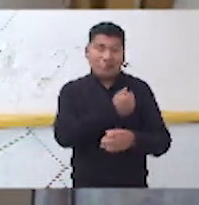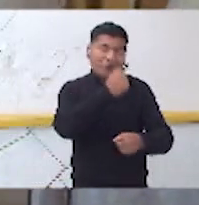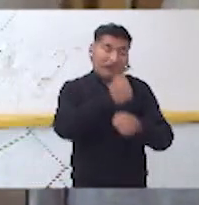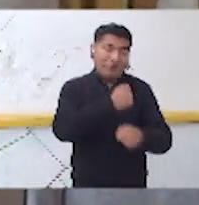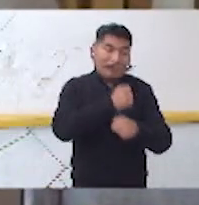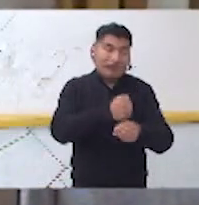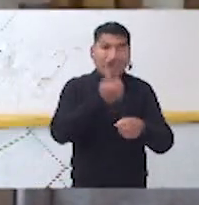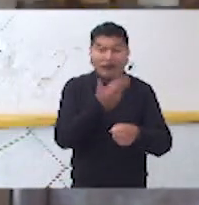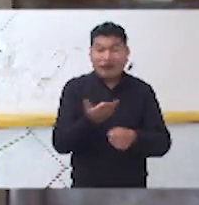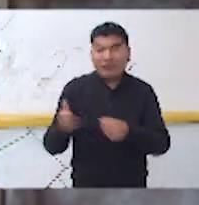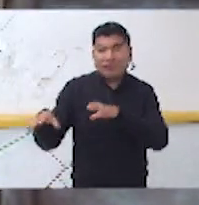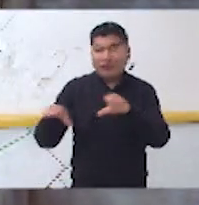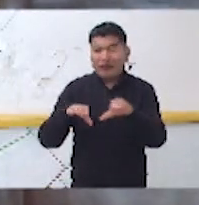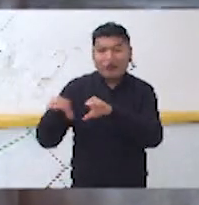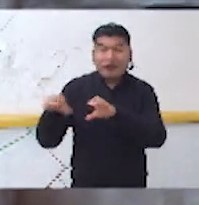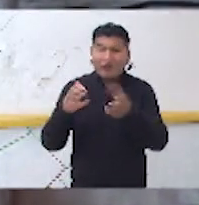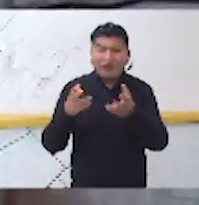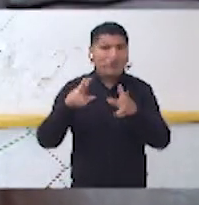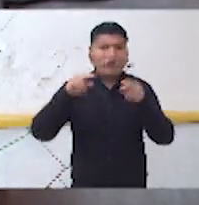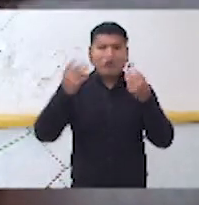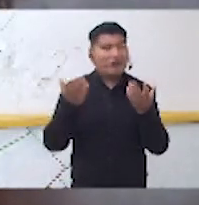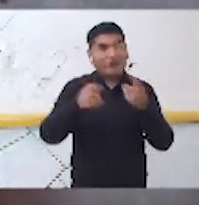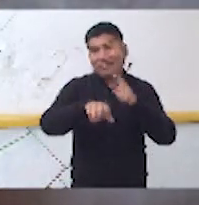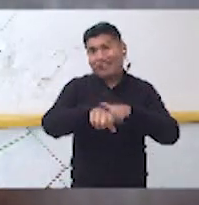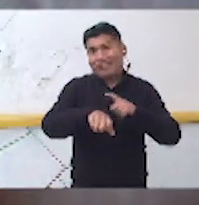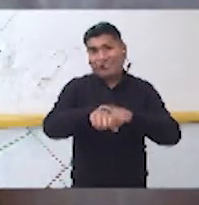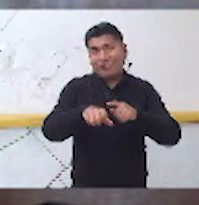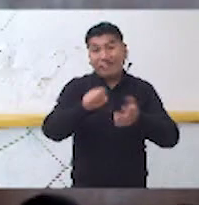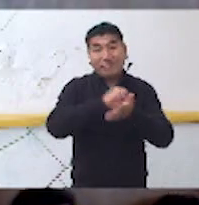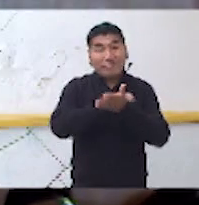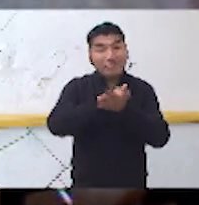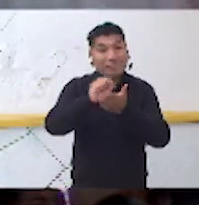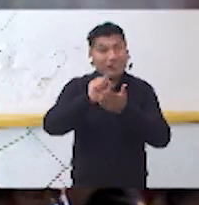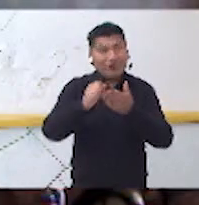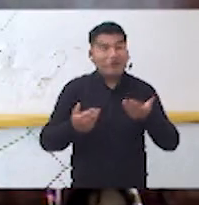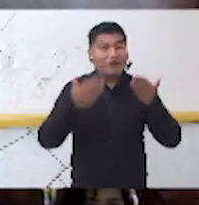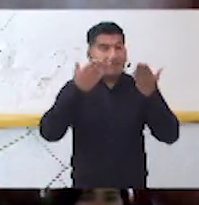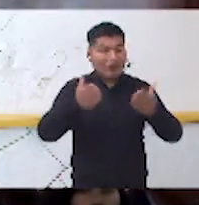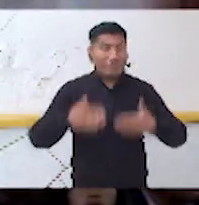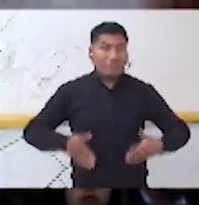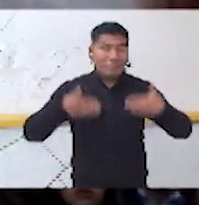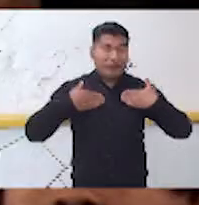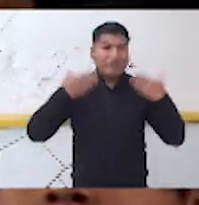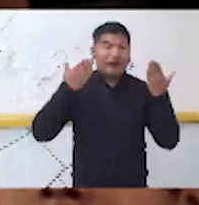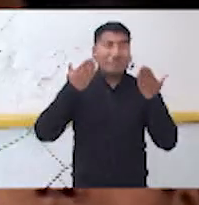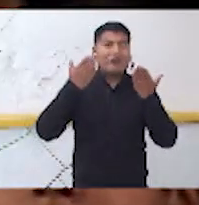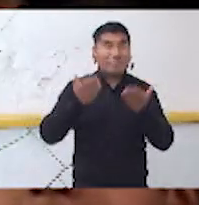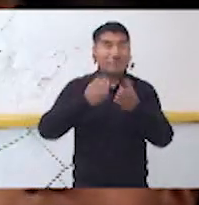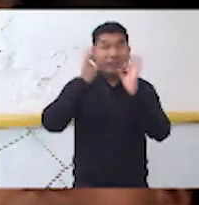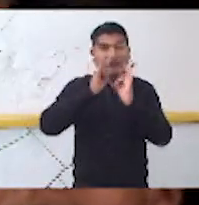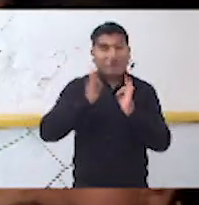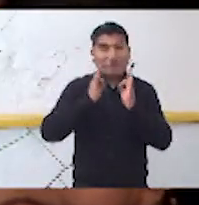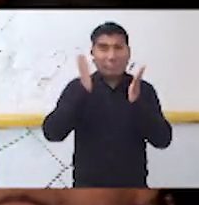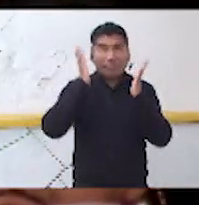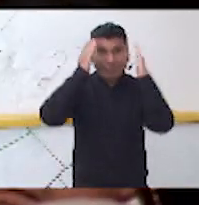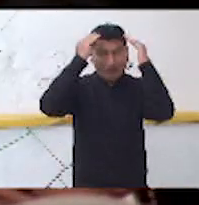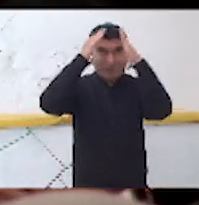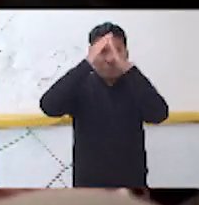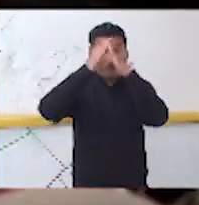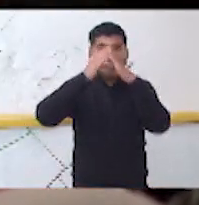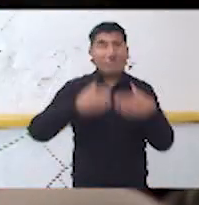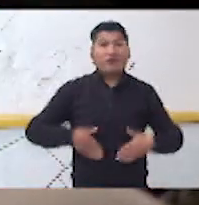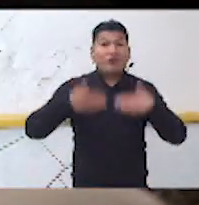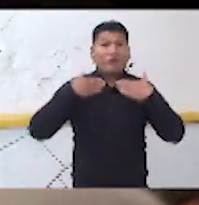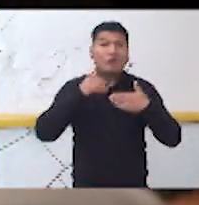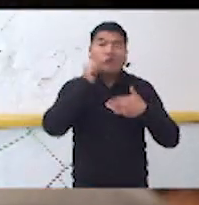los quehaceres diarios, no tienen tiempo para santificar y ofrecer su vida al estilo de los monjes que viven el